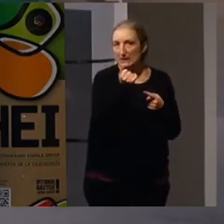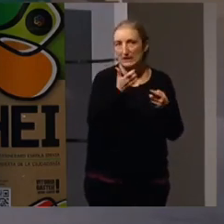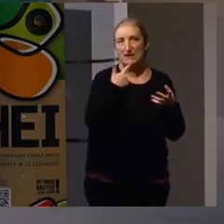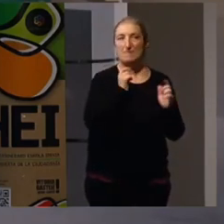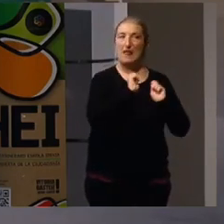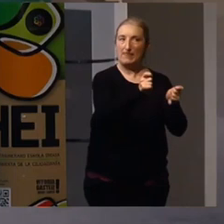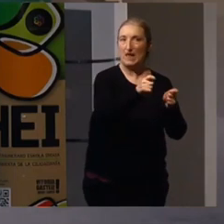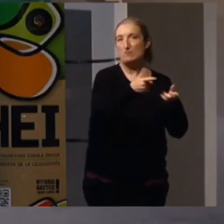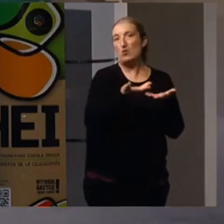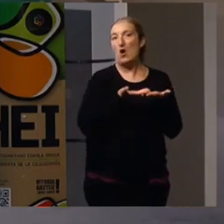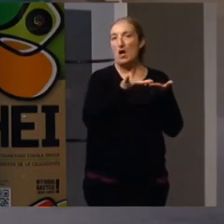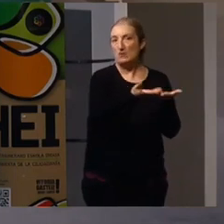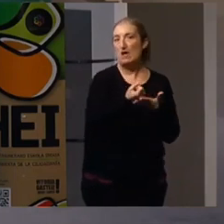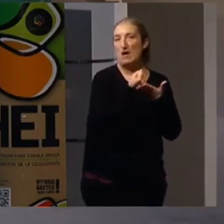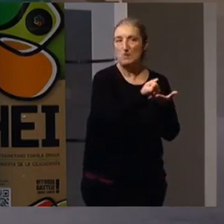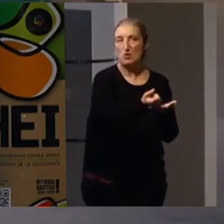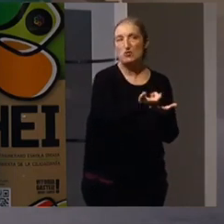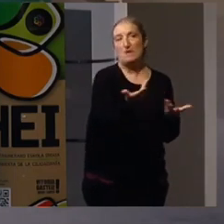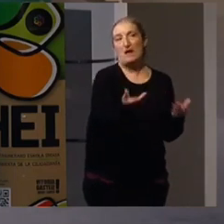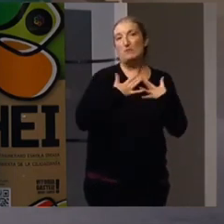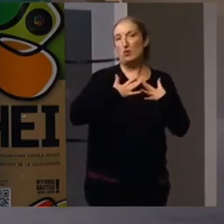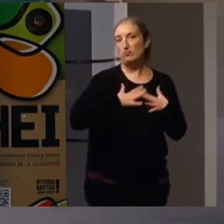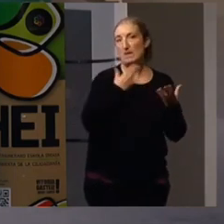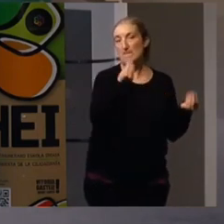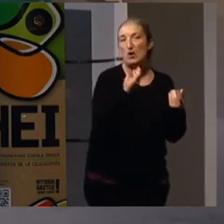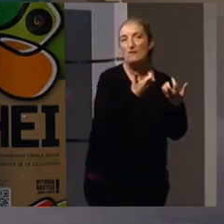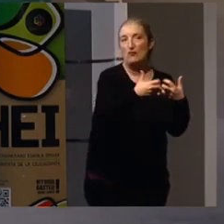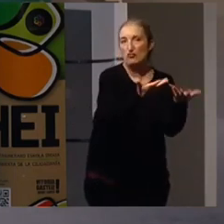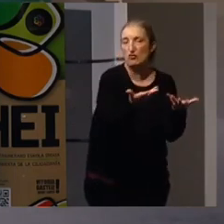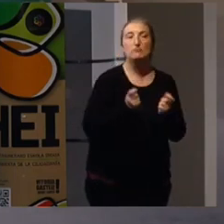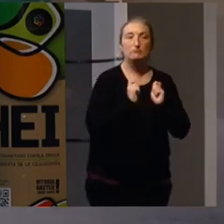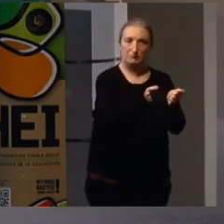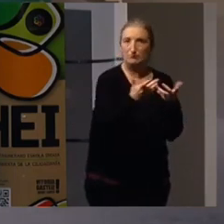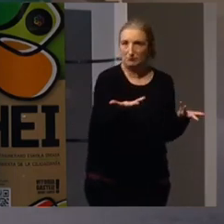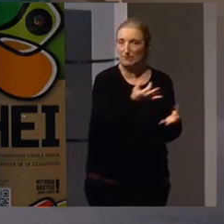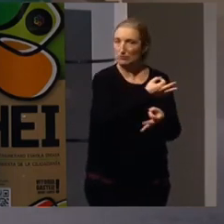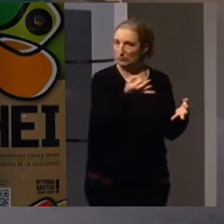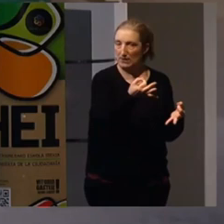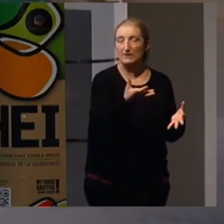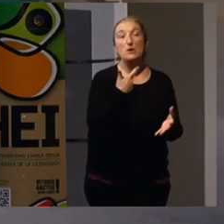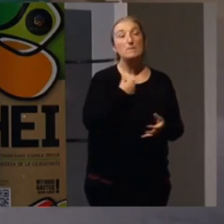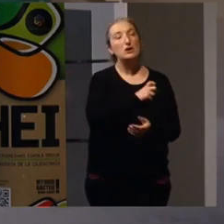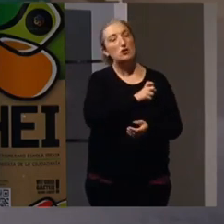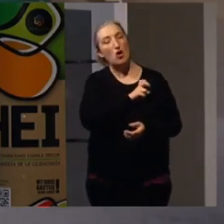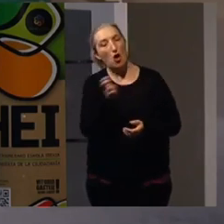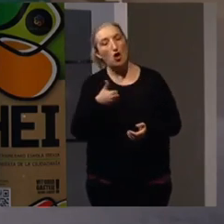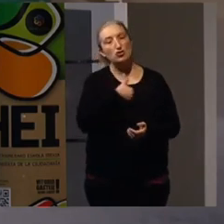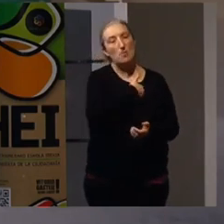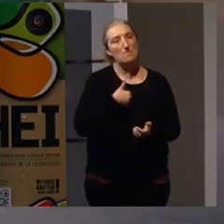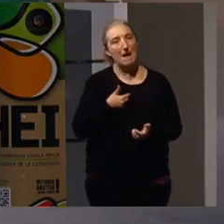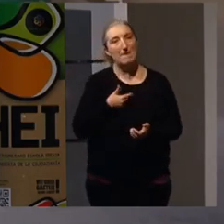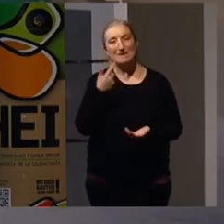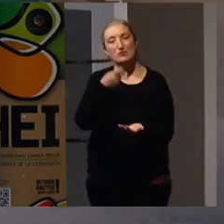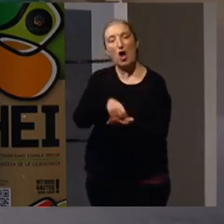responder a parte de lo que le pasa, que sí que puedan funcionar, las aplicamos, pero luego también tenemos la obligación de